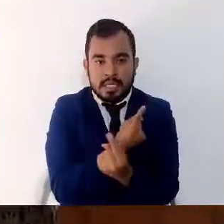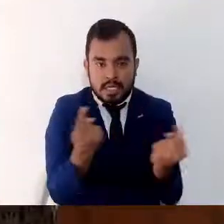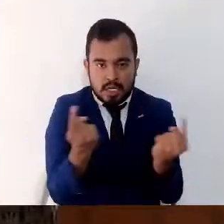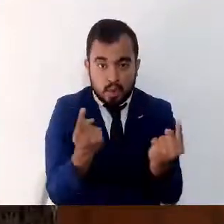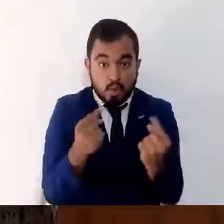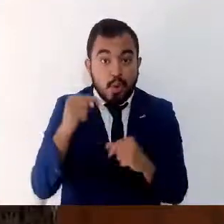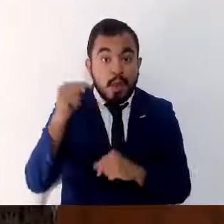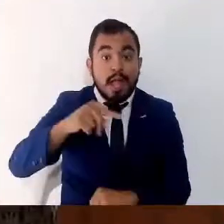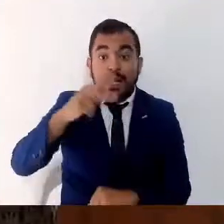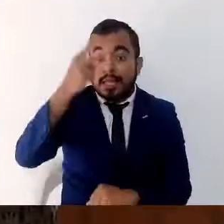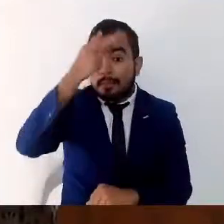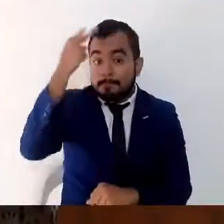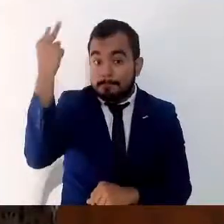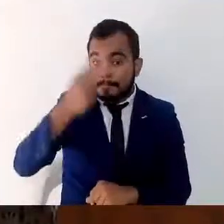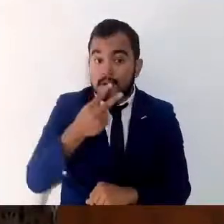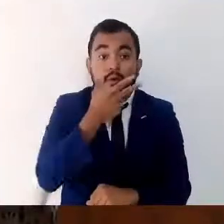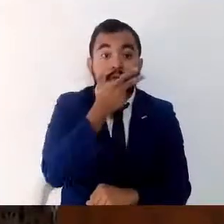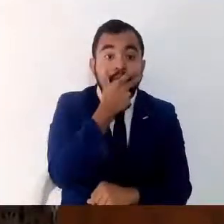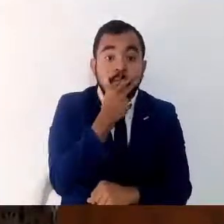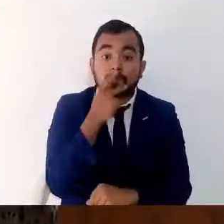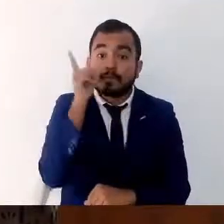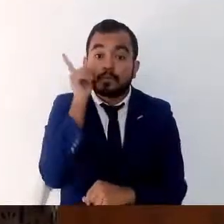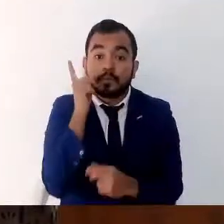las educadoras y educadores